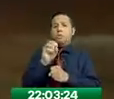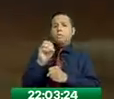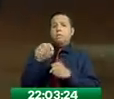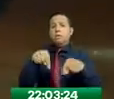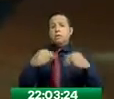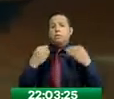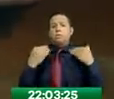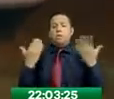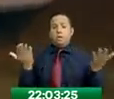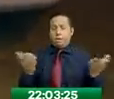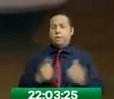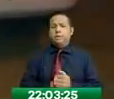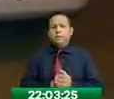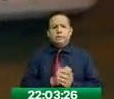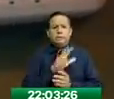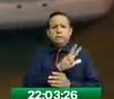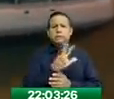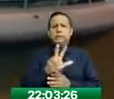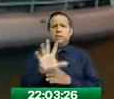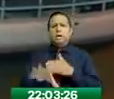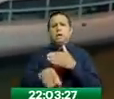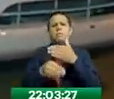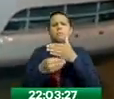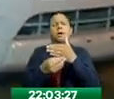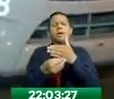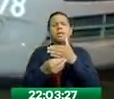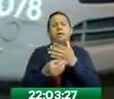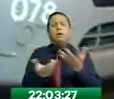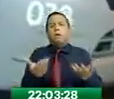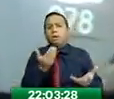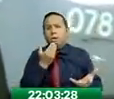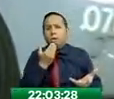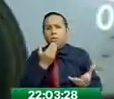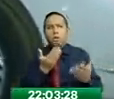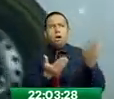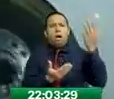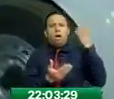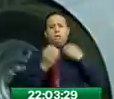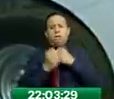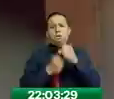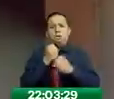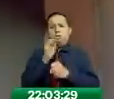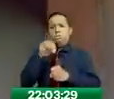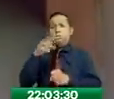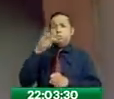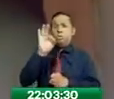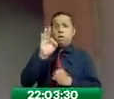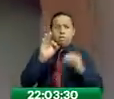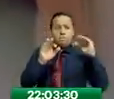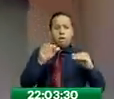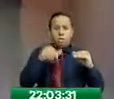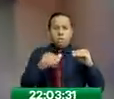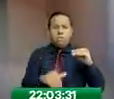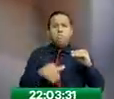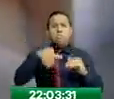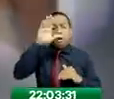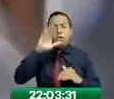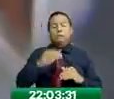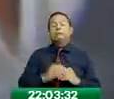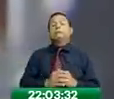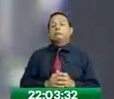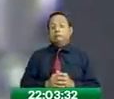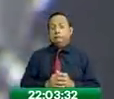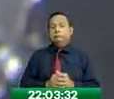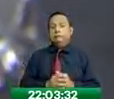principal, 33 más que en el mismo periodo del 2019. Informó